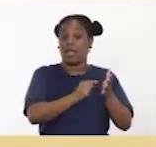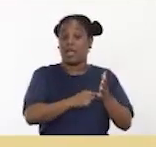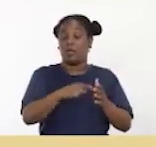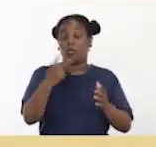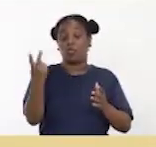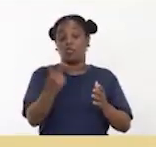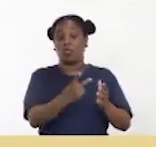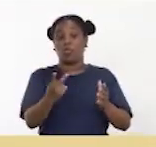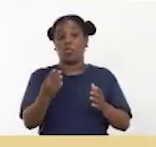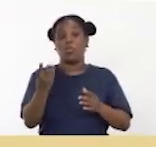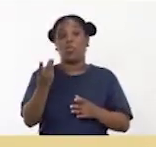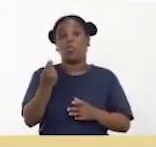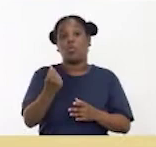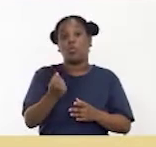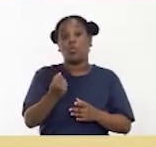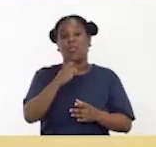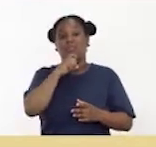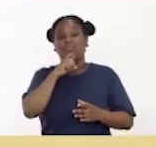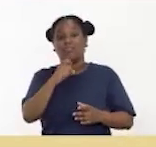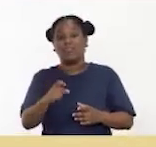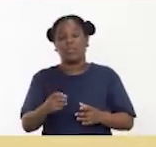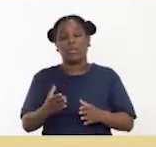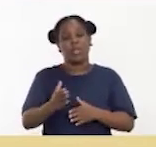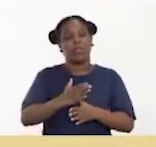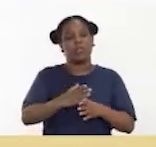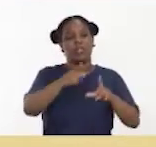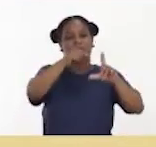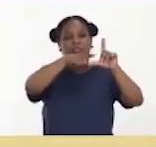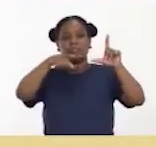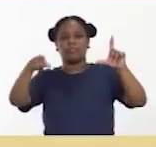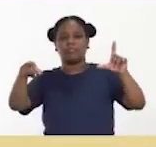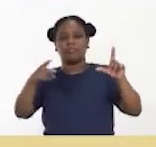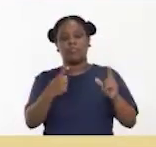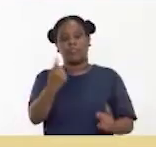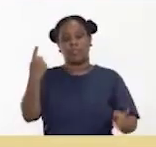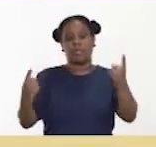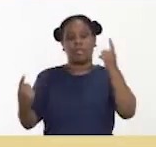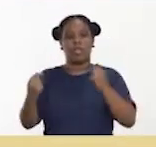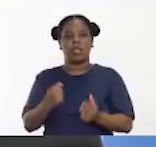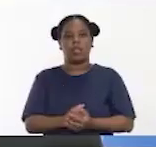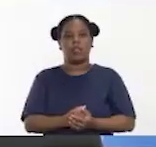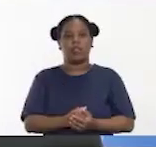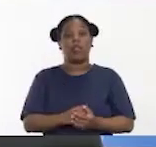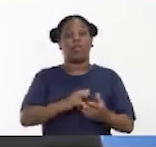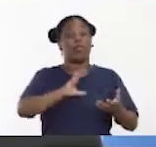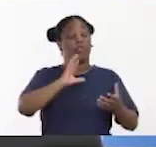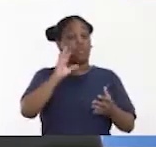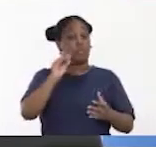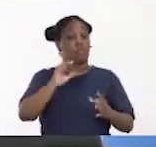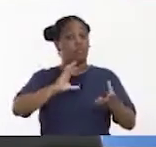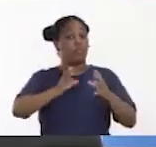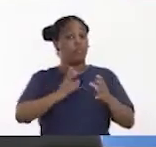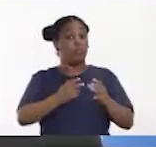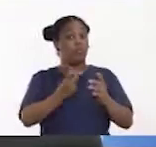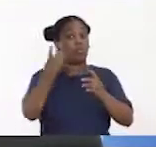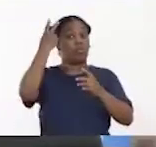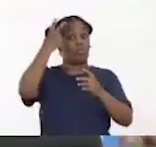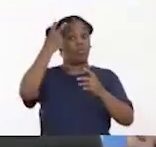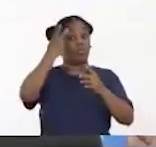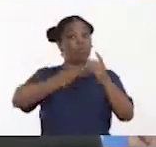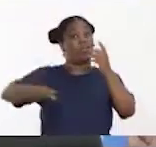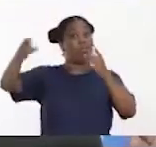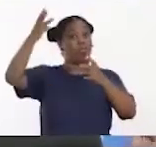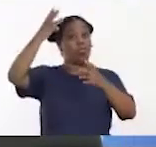estos números complejos en las distintas representaciones de esto. Aquí estoy hablando tanto en forma binómica como en